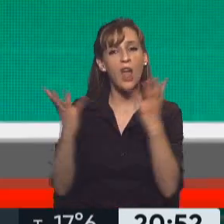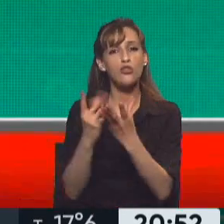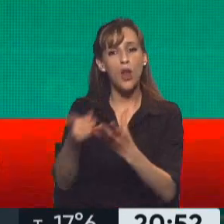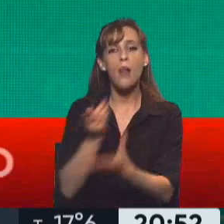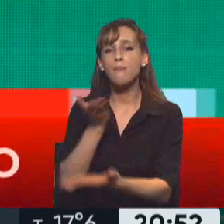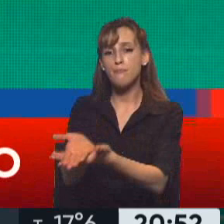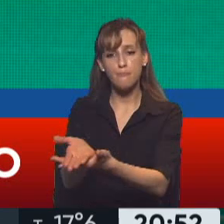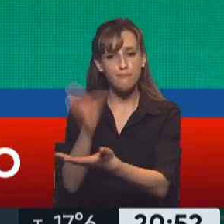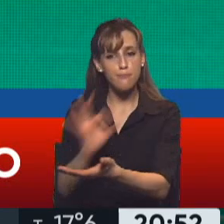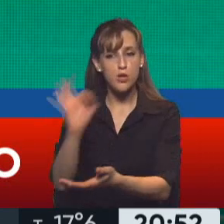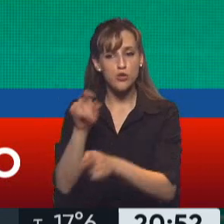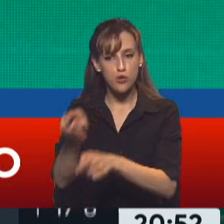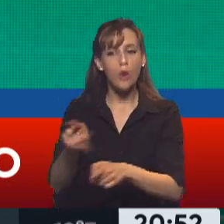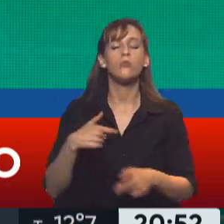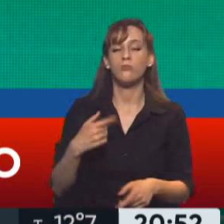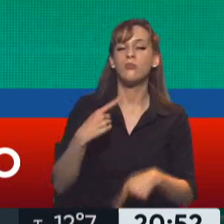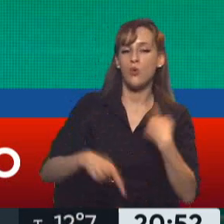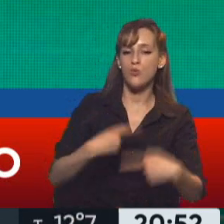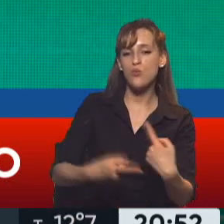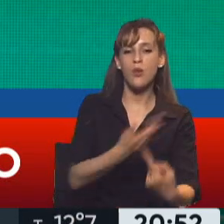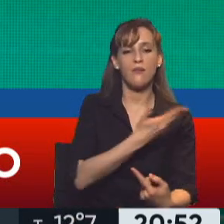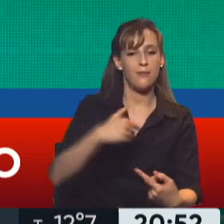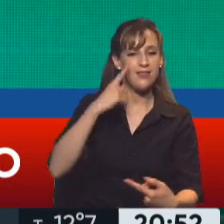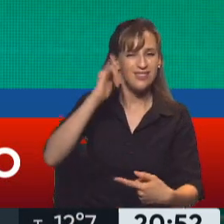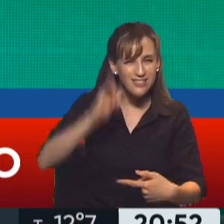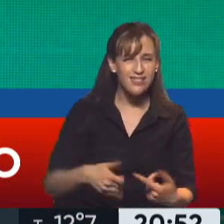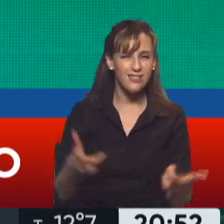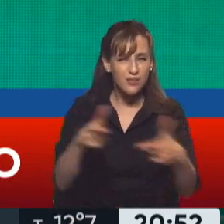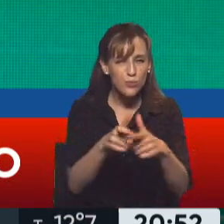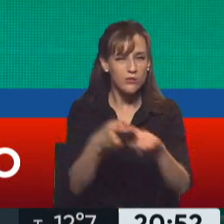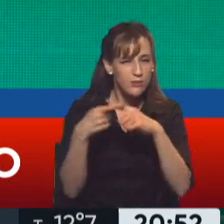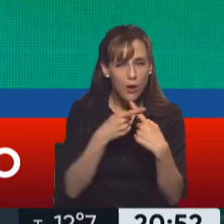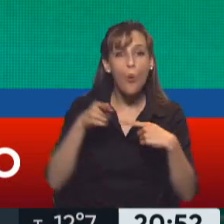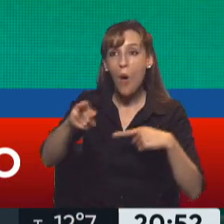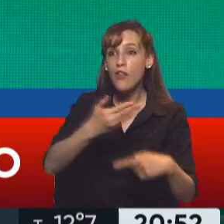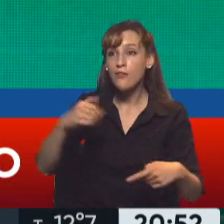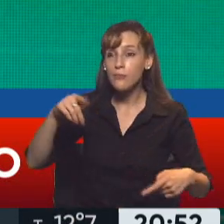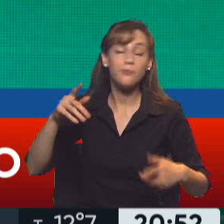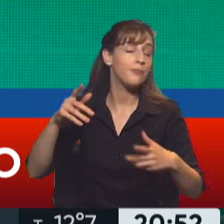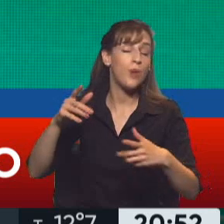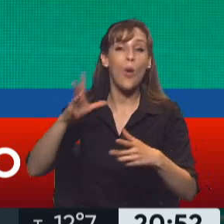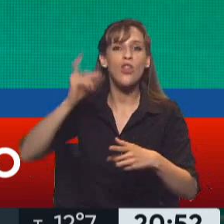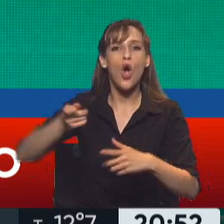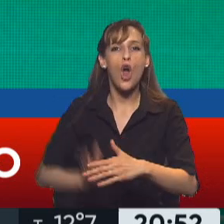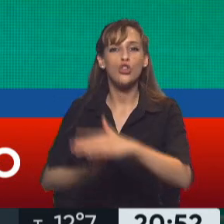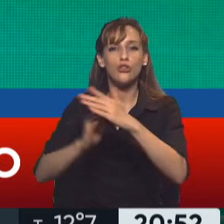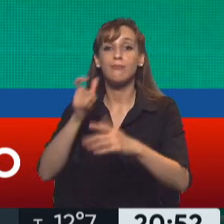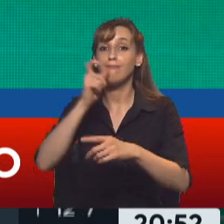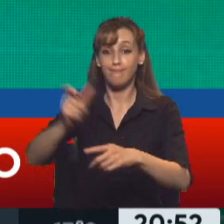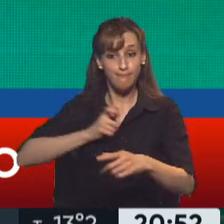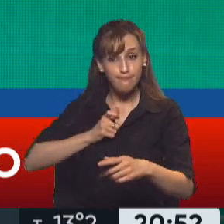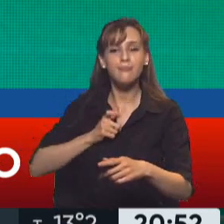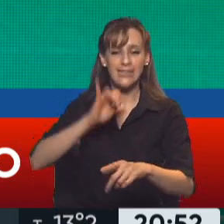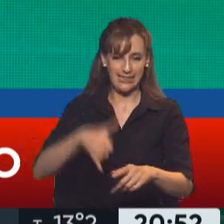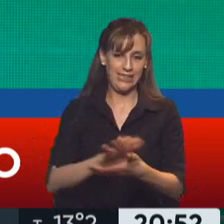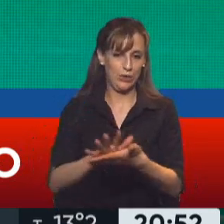Sigamos negociando con el Fondo Monetario Internacional y en todo caso, cuando la corte se expida, podría mejorar la condición para la Argentina.